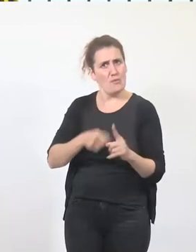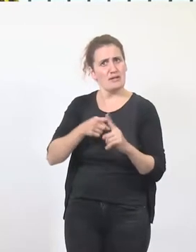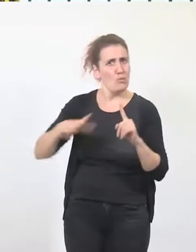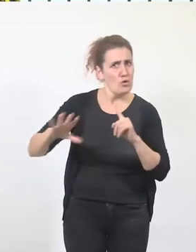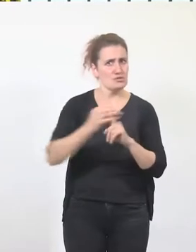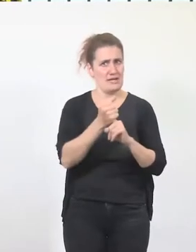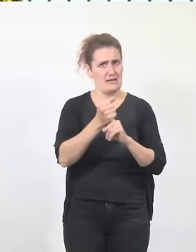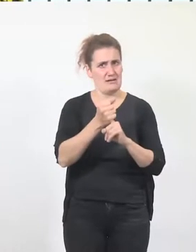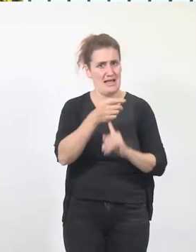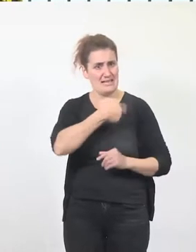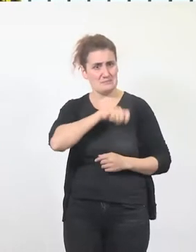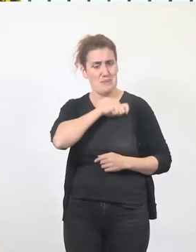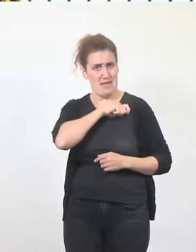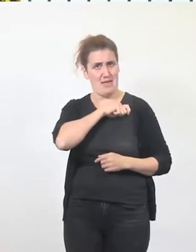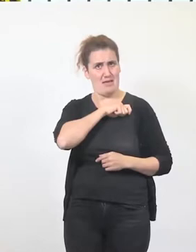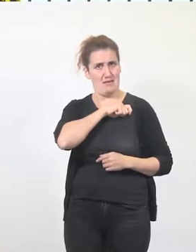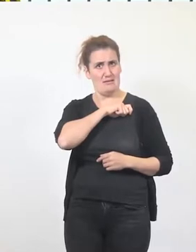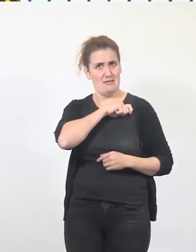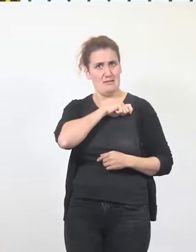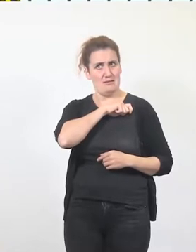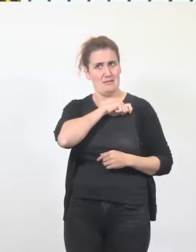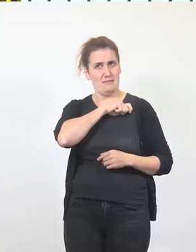conseguir esa España